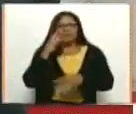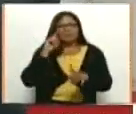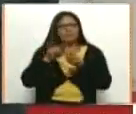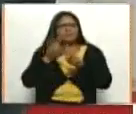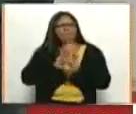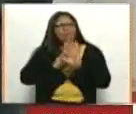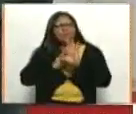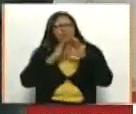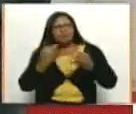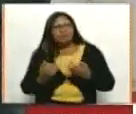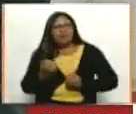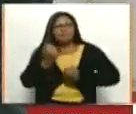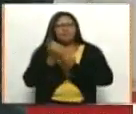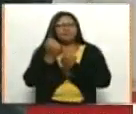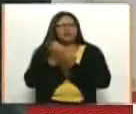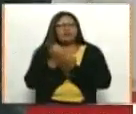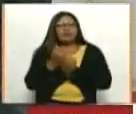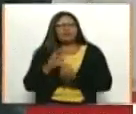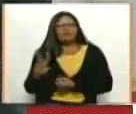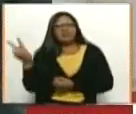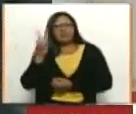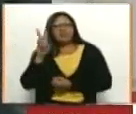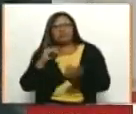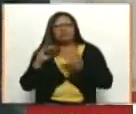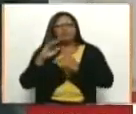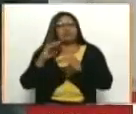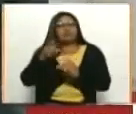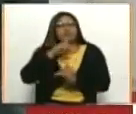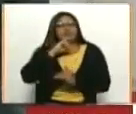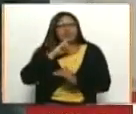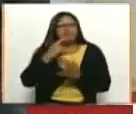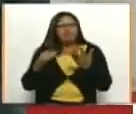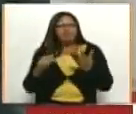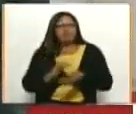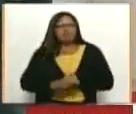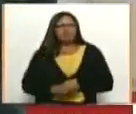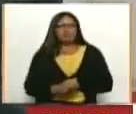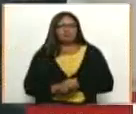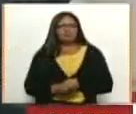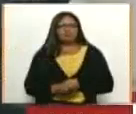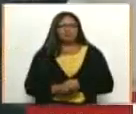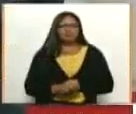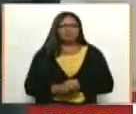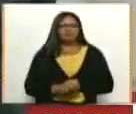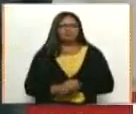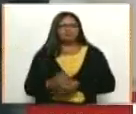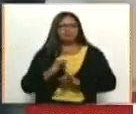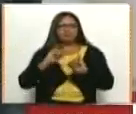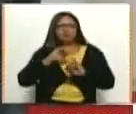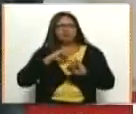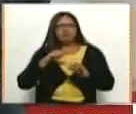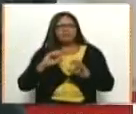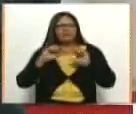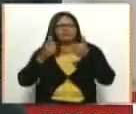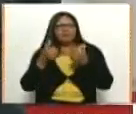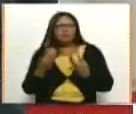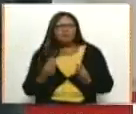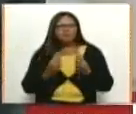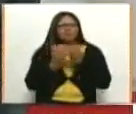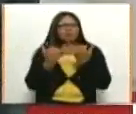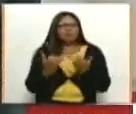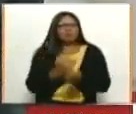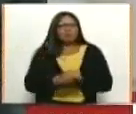de apoyar a que Venezuela supere esas dificultades. Porque superando esas dificultades, Venezuela podemos ya empezar a desarrollar estrategias conjuntas,